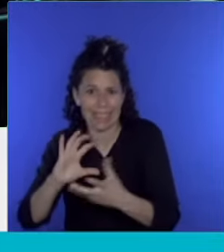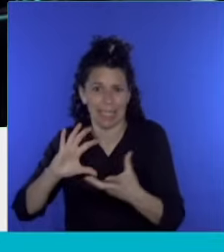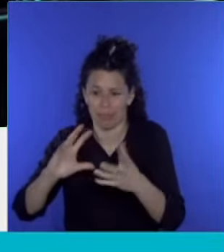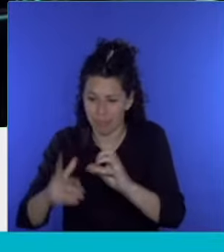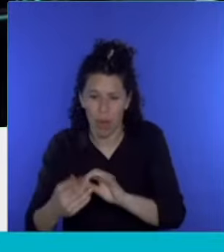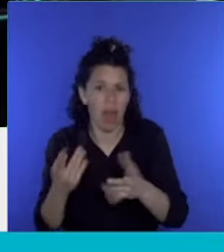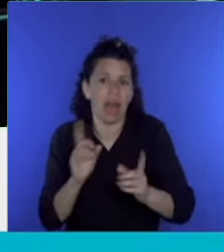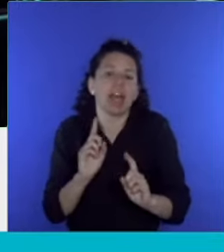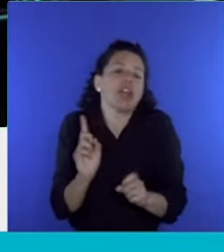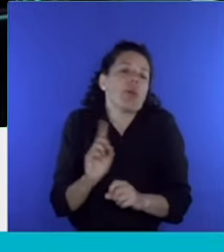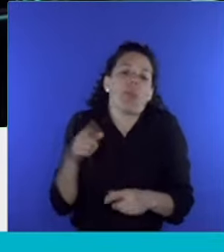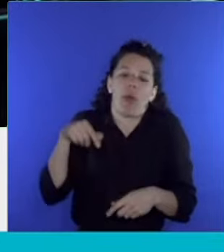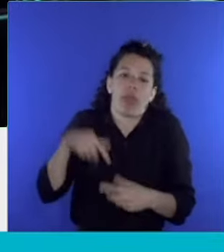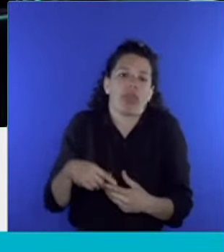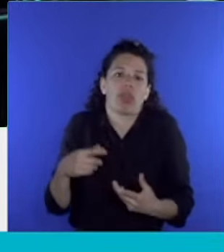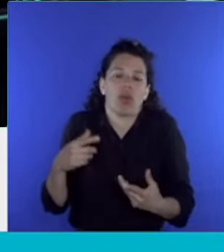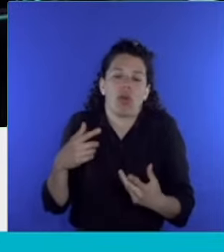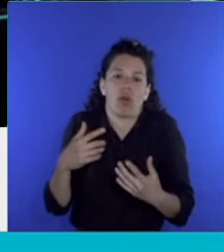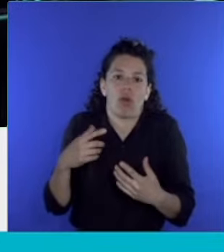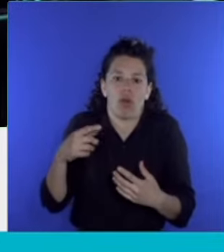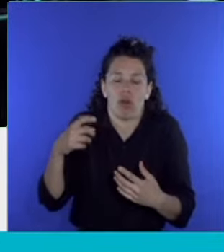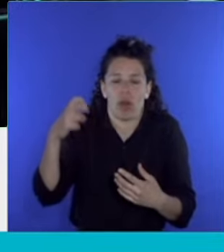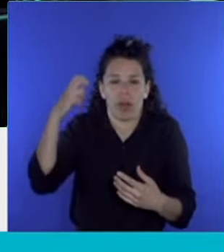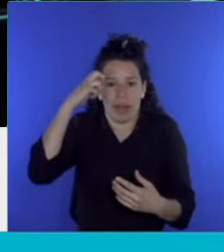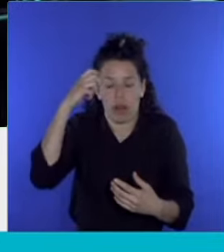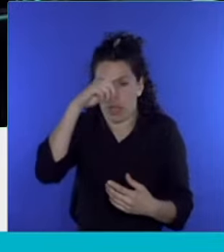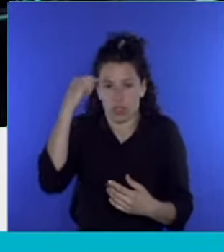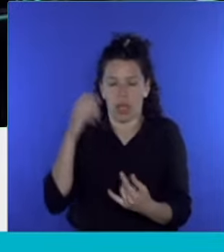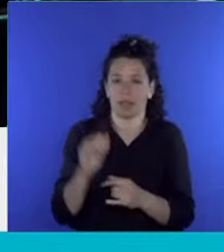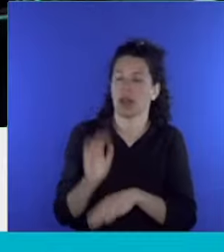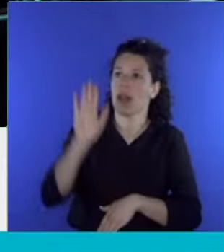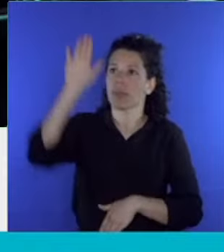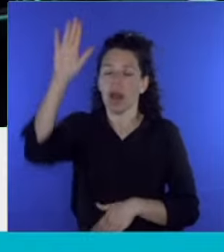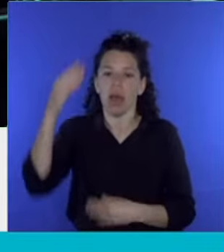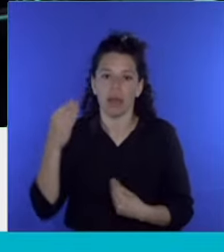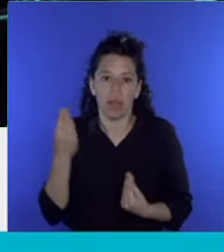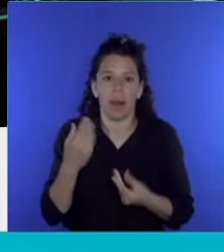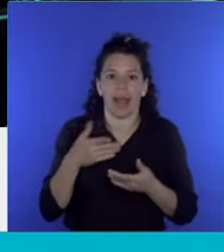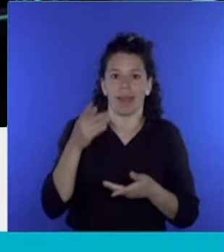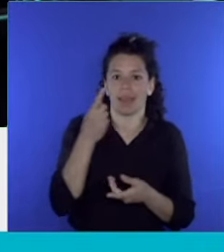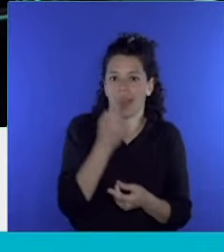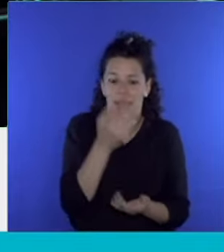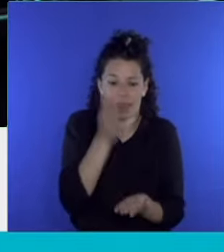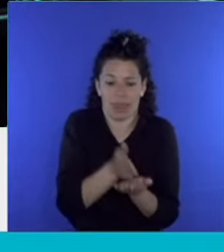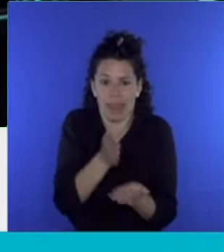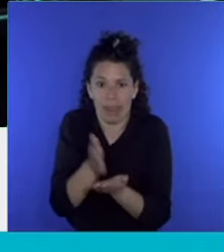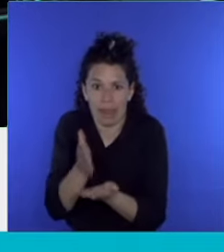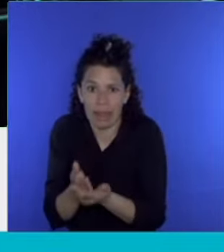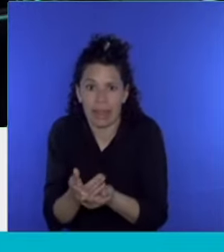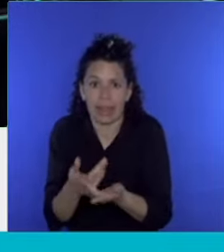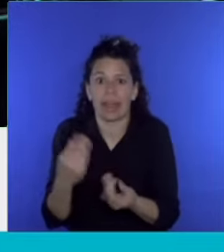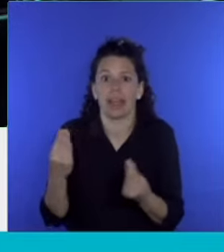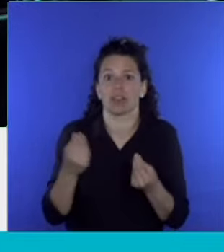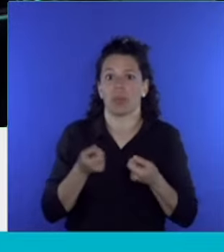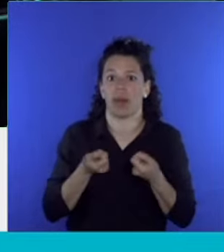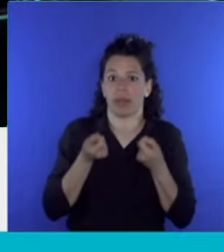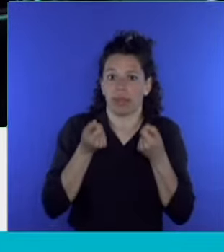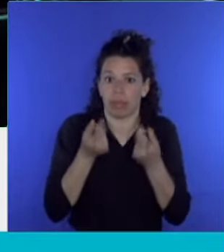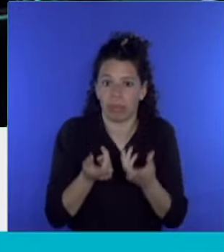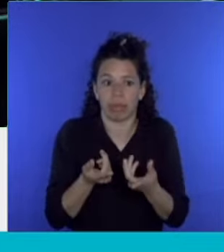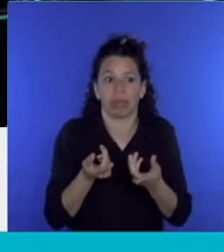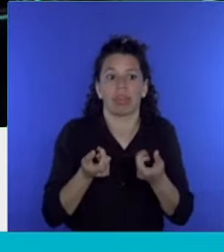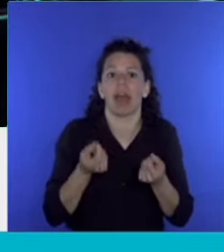levantar la mano en el Congreso Nacional para cercenar cada uno de estos derechos para delegar facultades